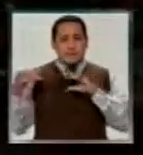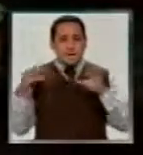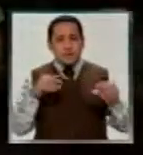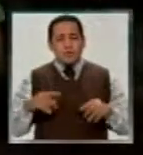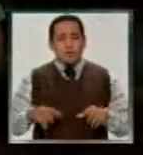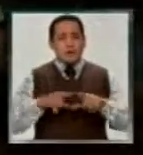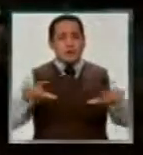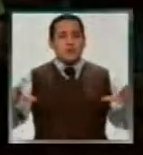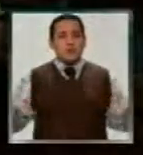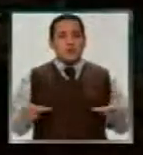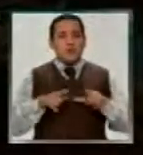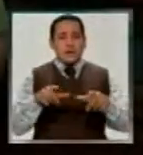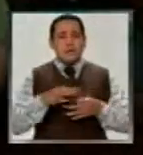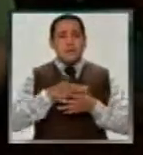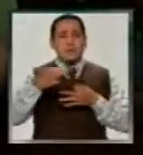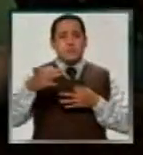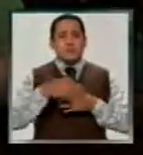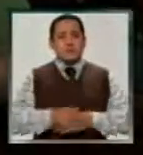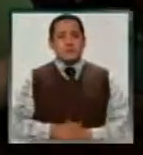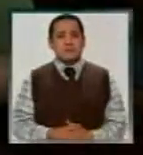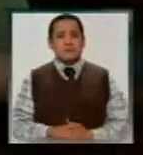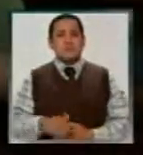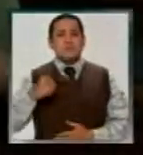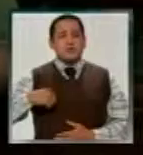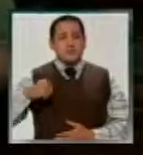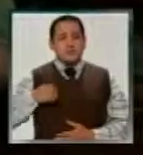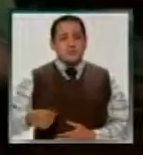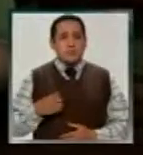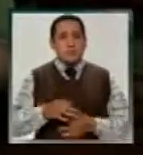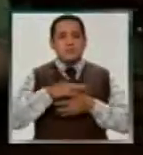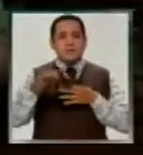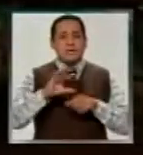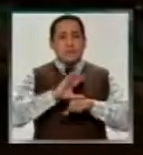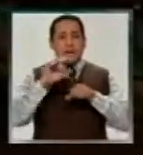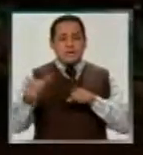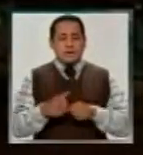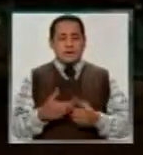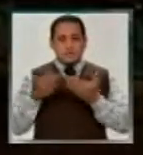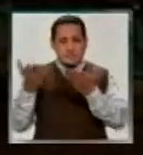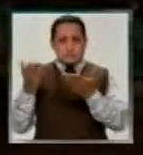en la sede de la provincia del municipio provincial de cajamarca adelante Patricia en estudios